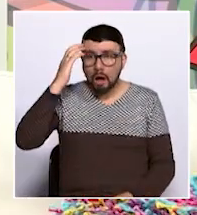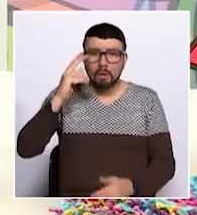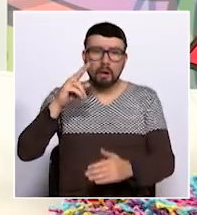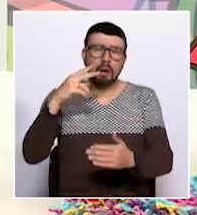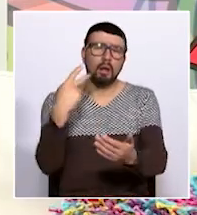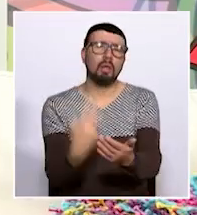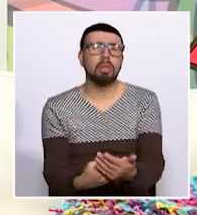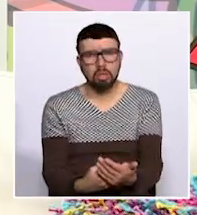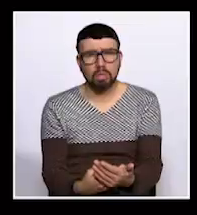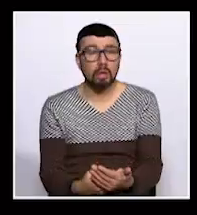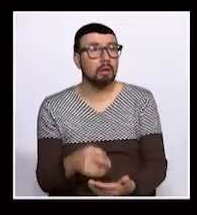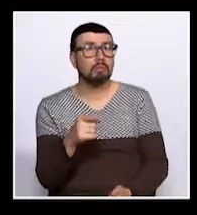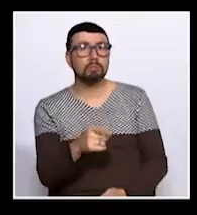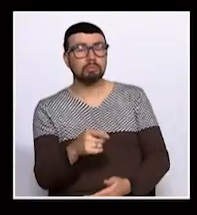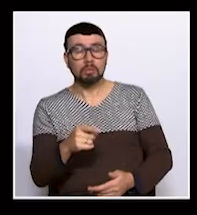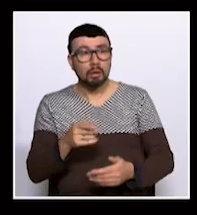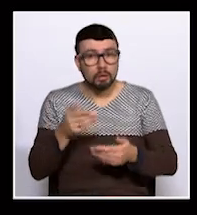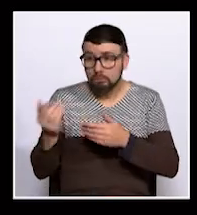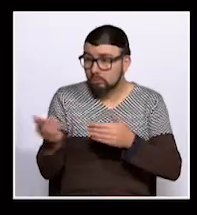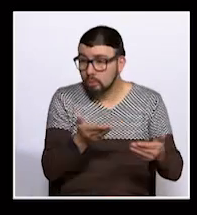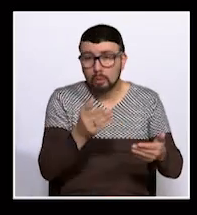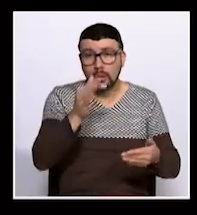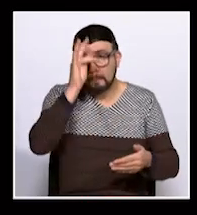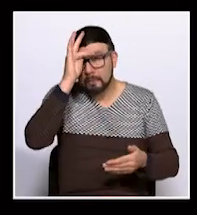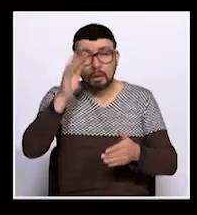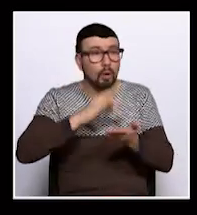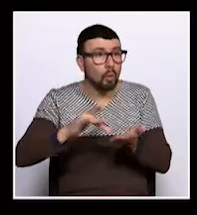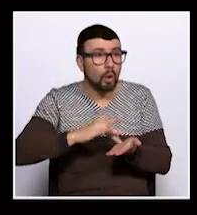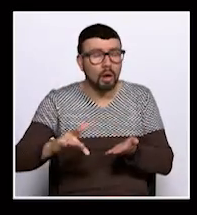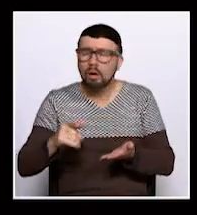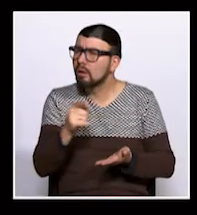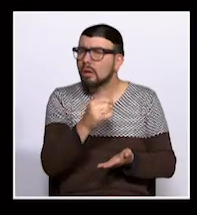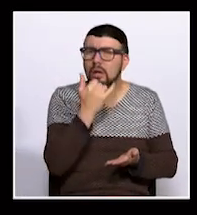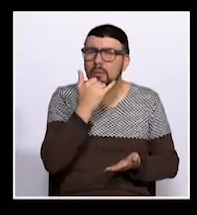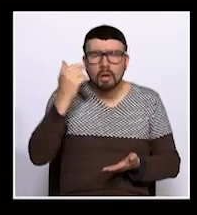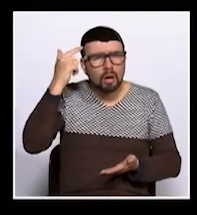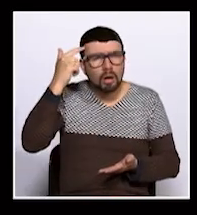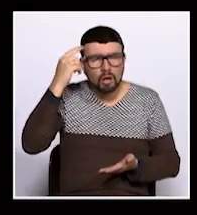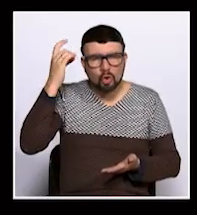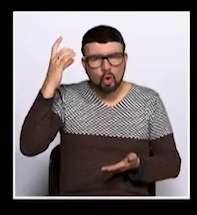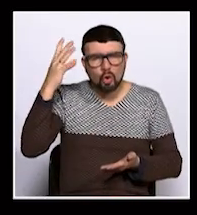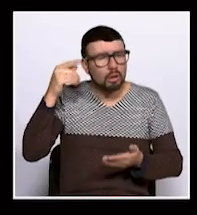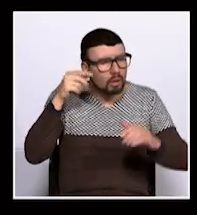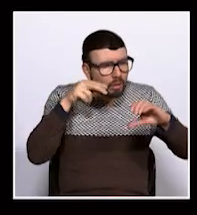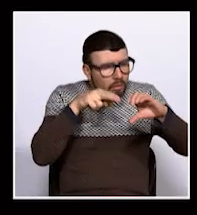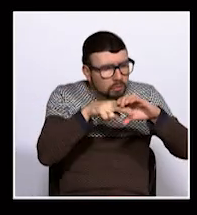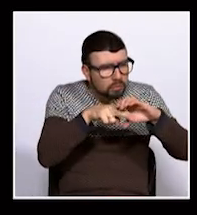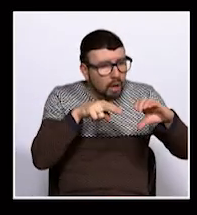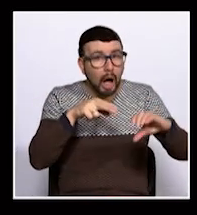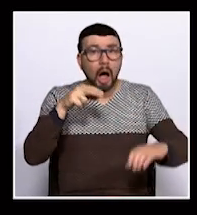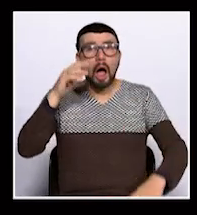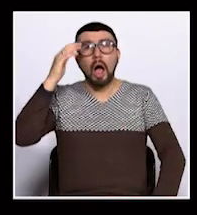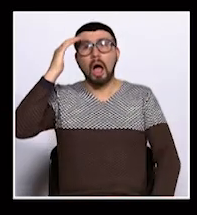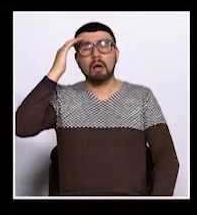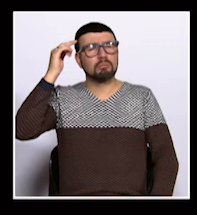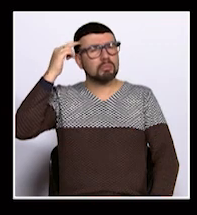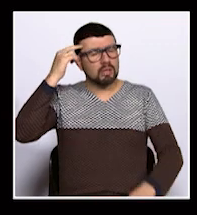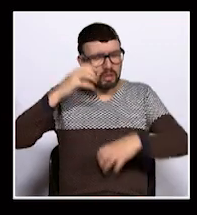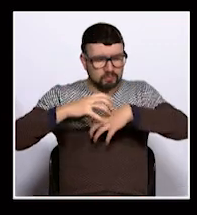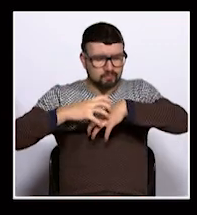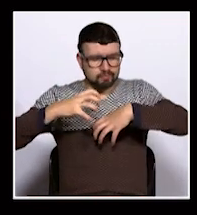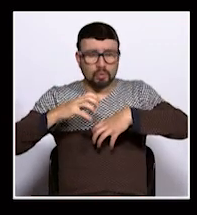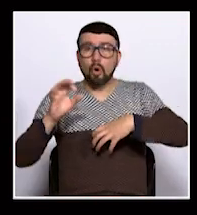les hacen una resonancia y resulta que el dolor de cabeza era una masita en el cerebro, o era que estaba pasando ya por